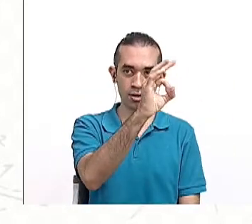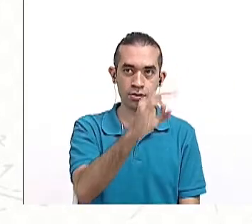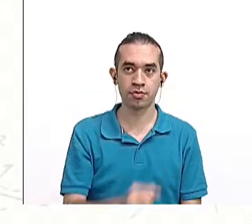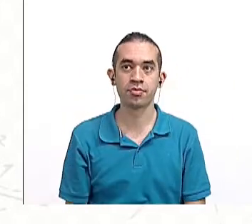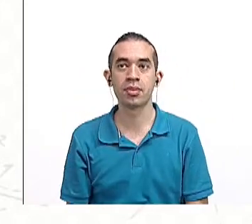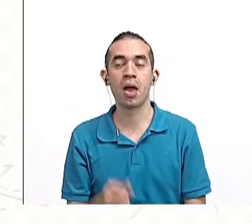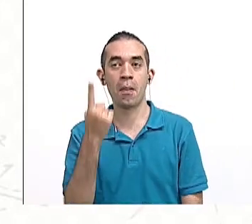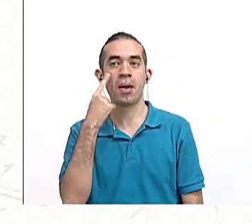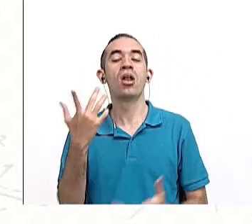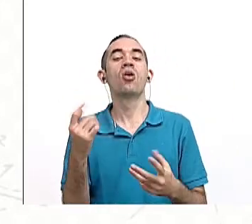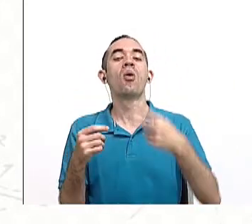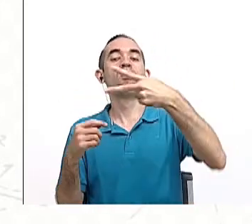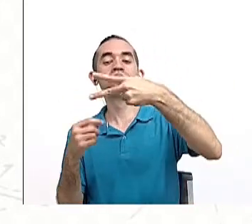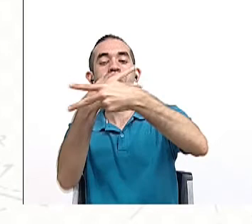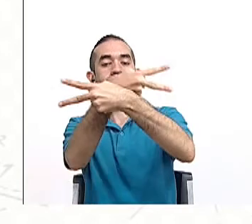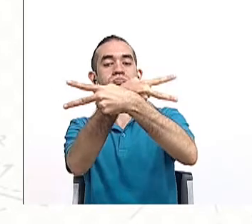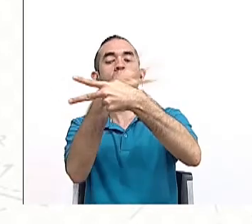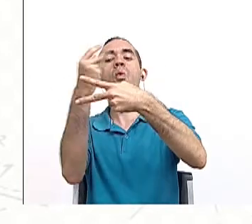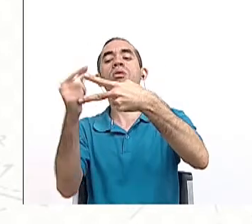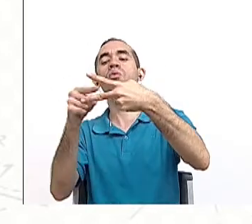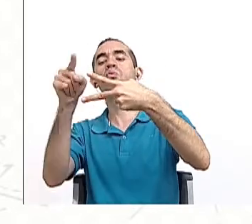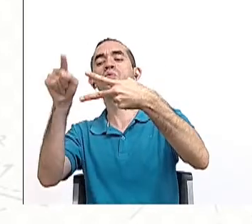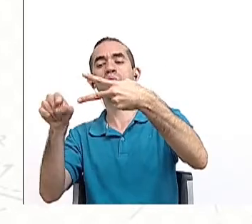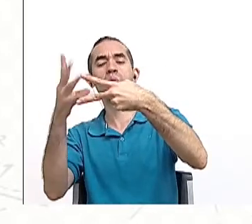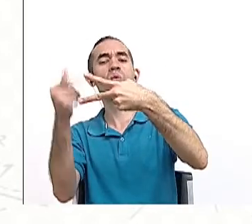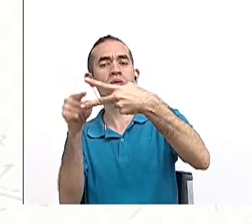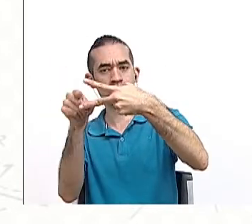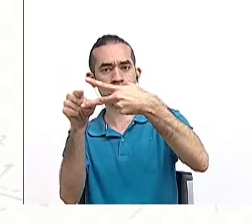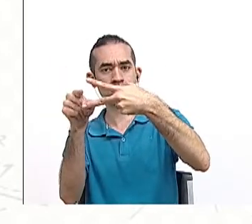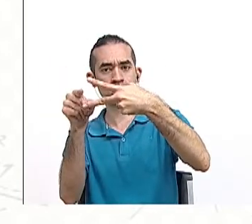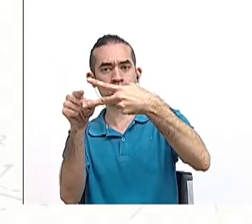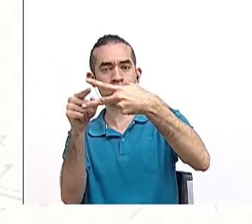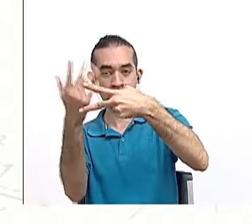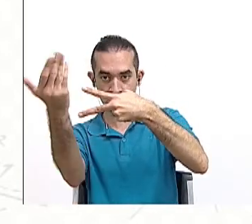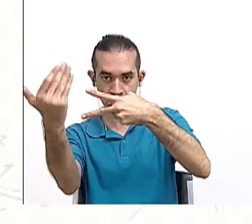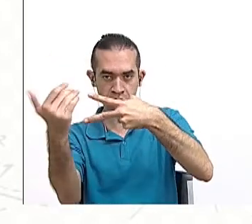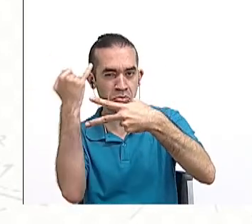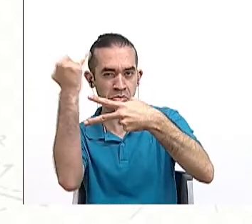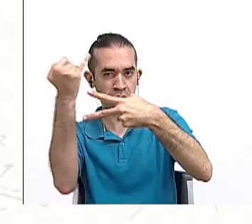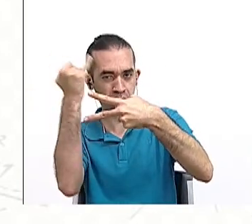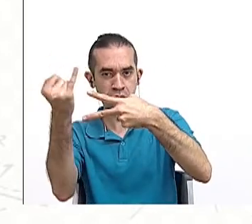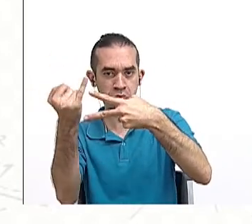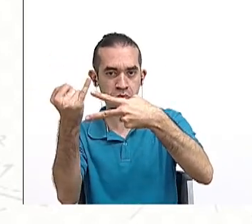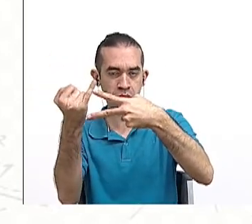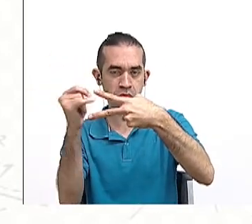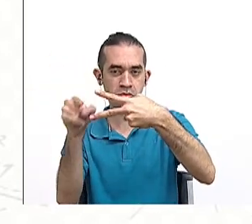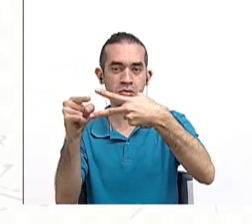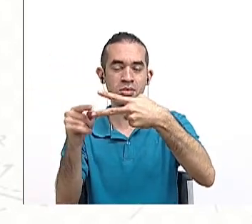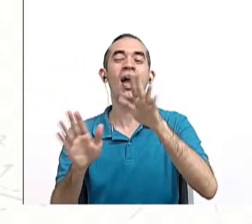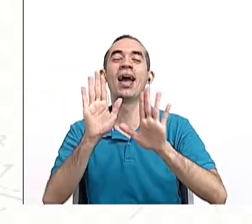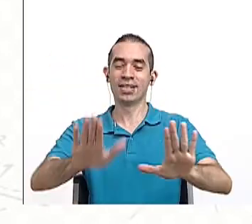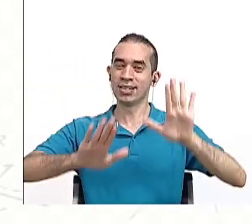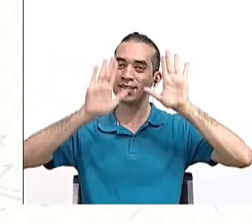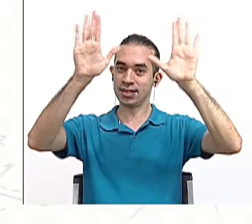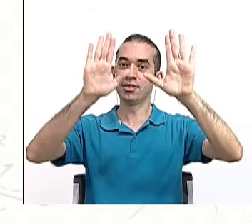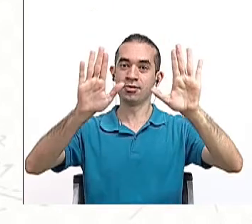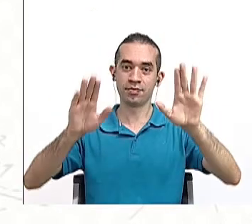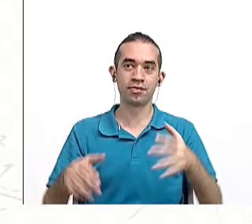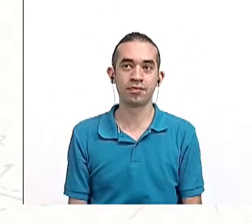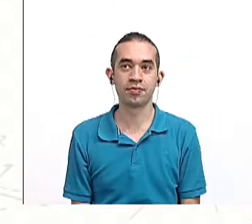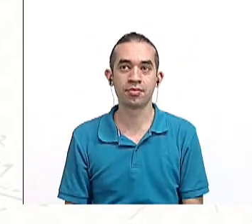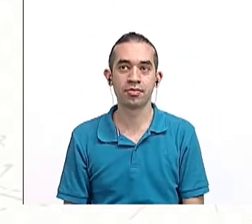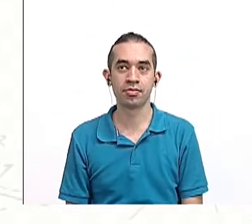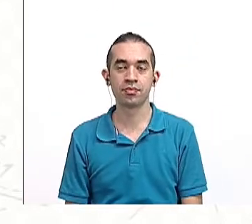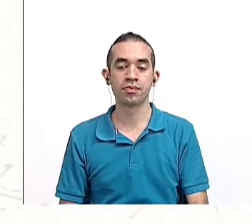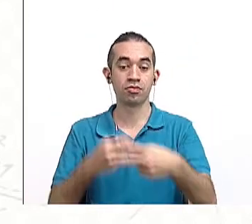sí cómo podemos determinar lo que es el valor de new cuéntame que se les ocurre excelente el ángulo q